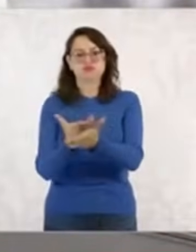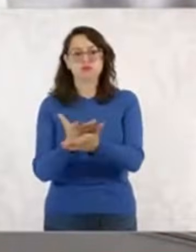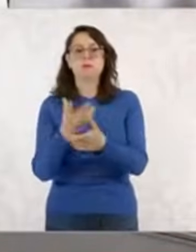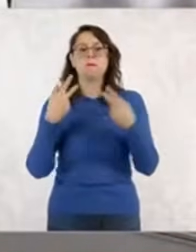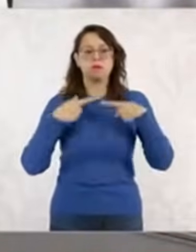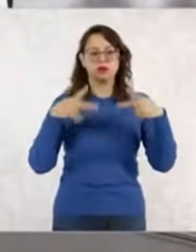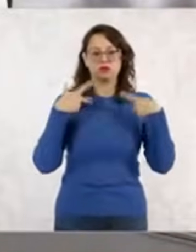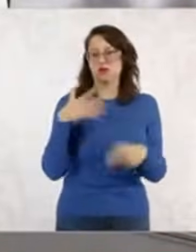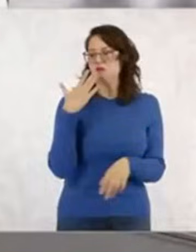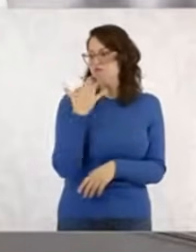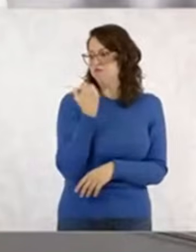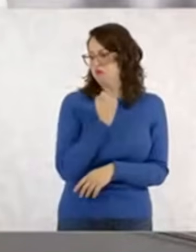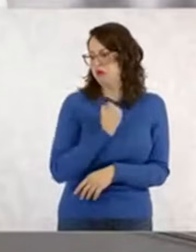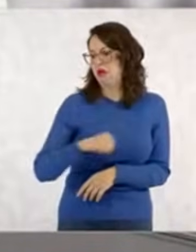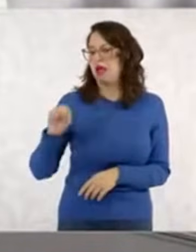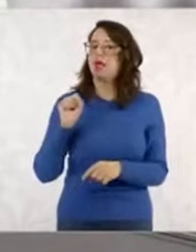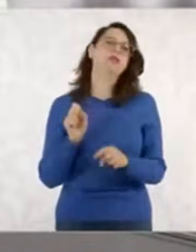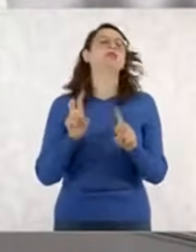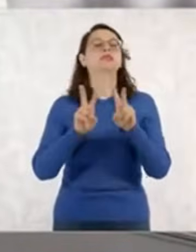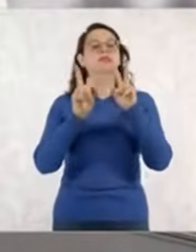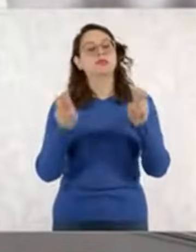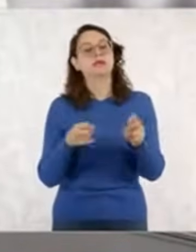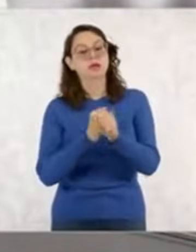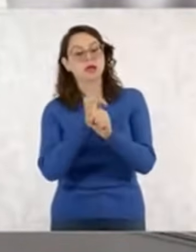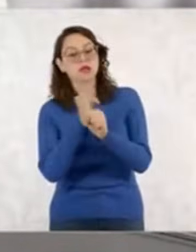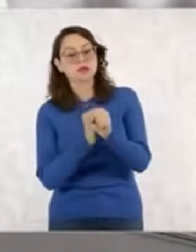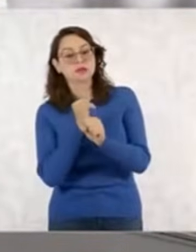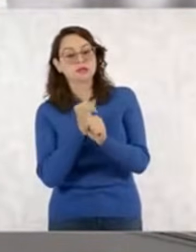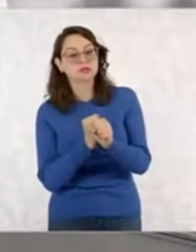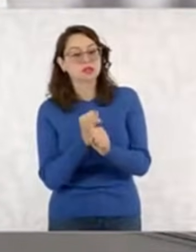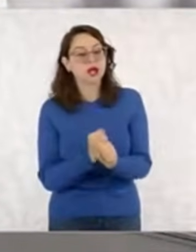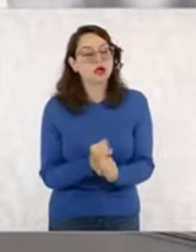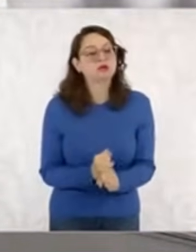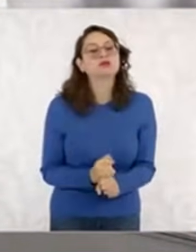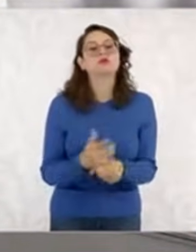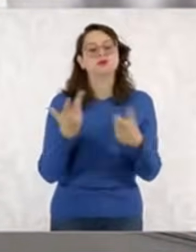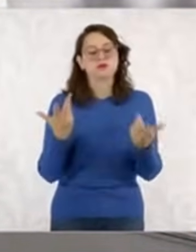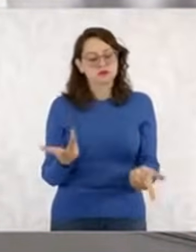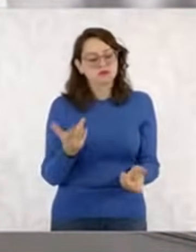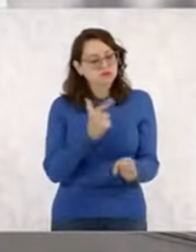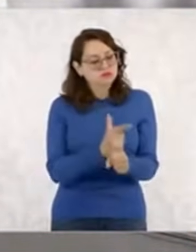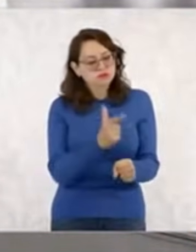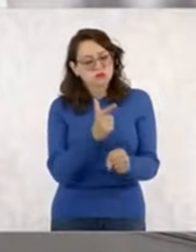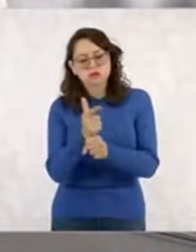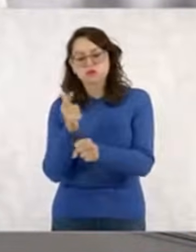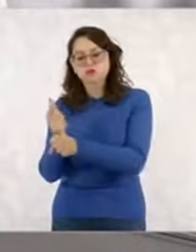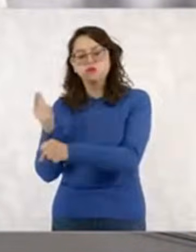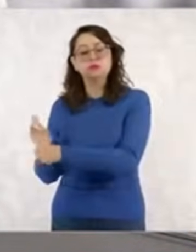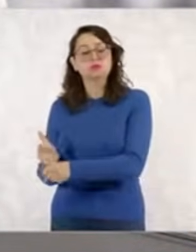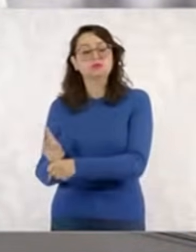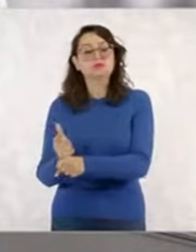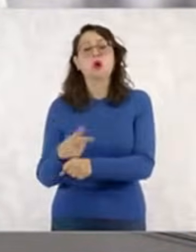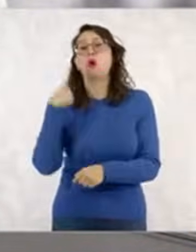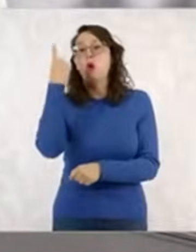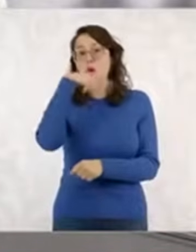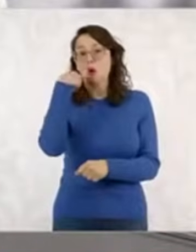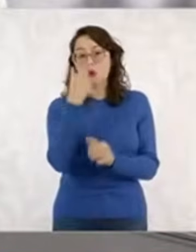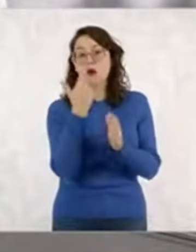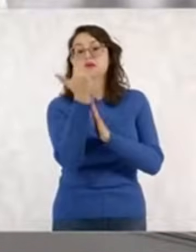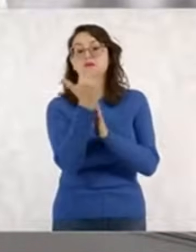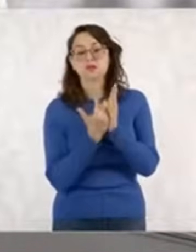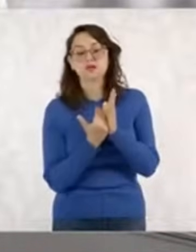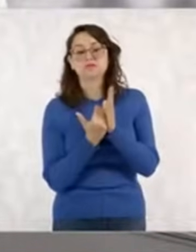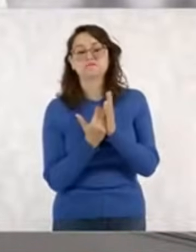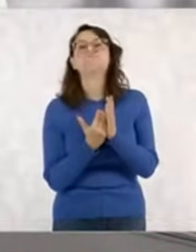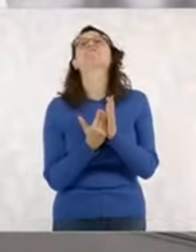también han desarrollado investigación al respecto, el reducir la semana laboral trae beneficios no solo para las y